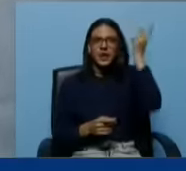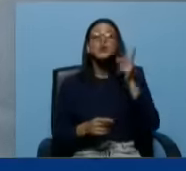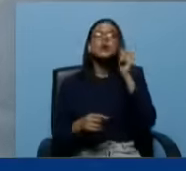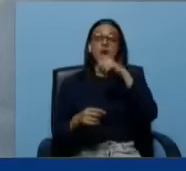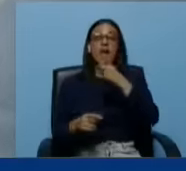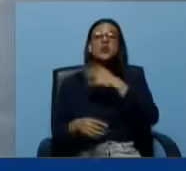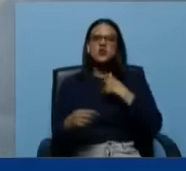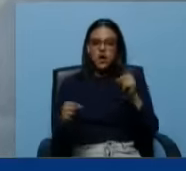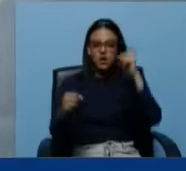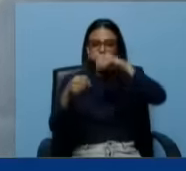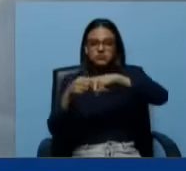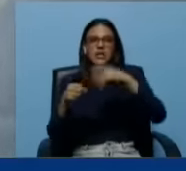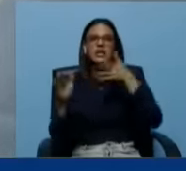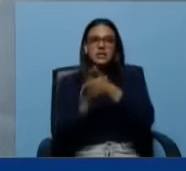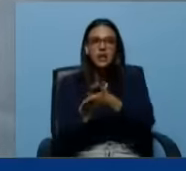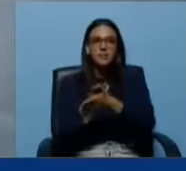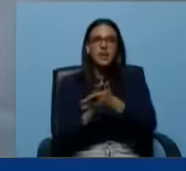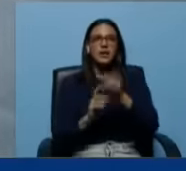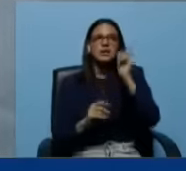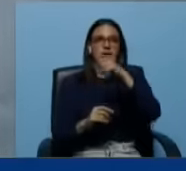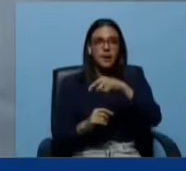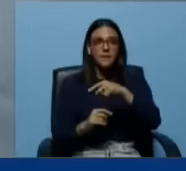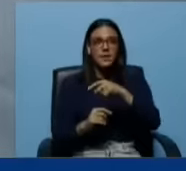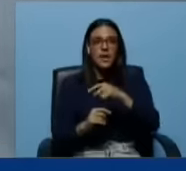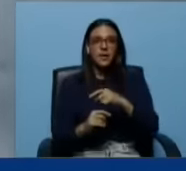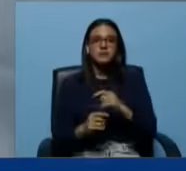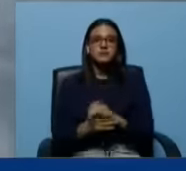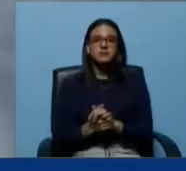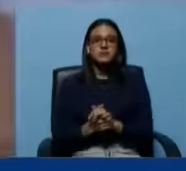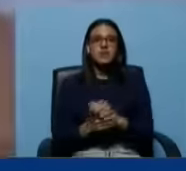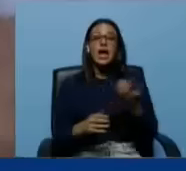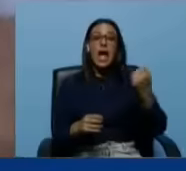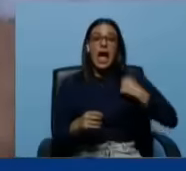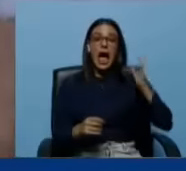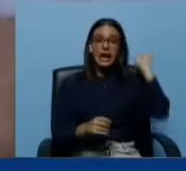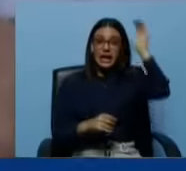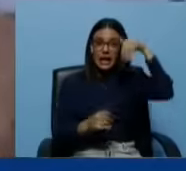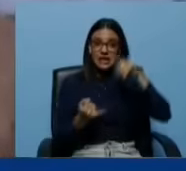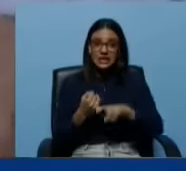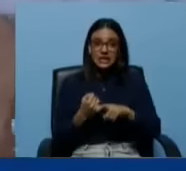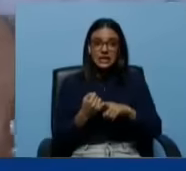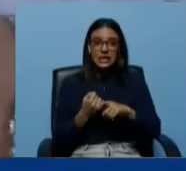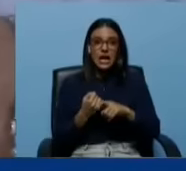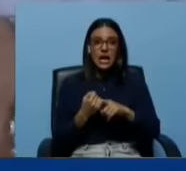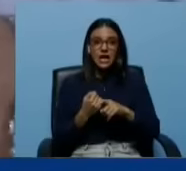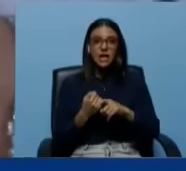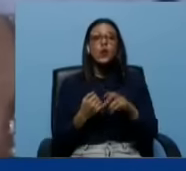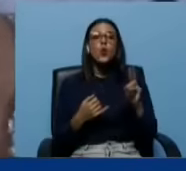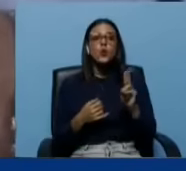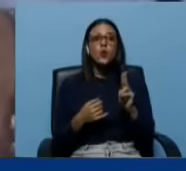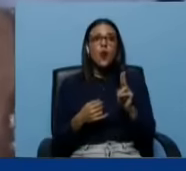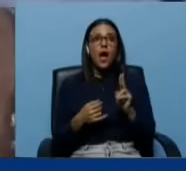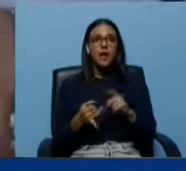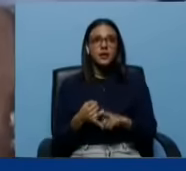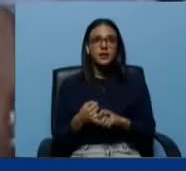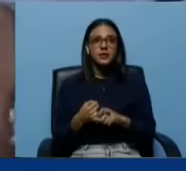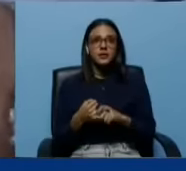satánico del Grupo de Lima, Paraguay, la Argentina de Milei, la Uruguay de